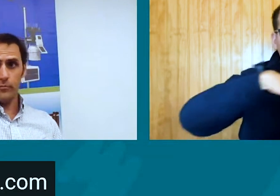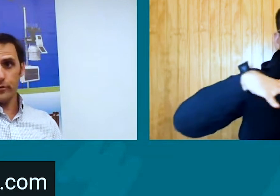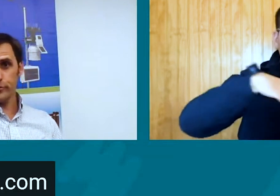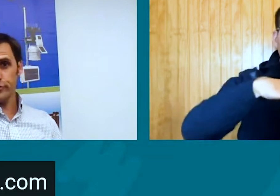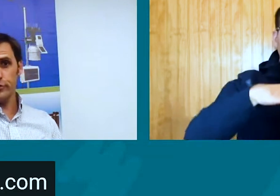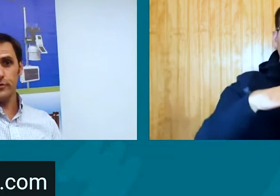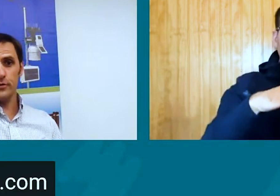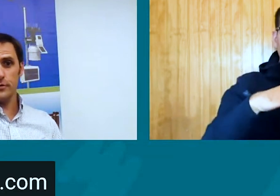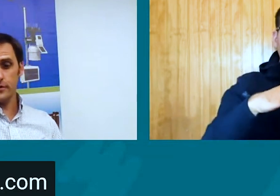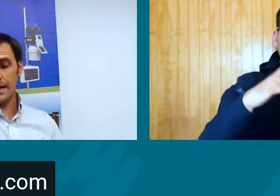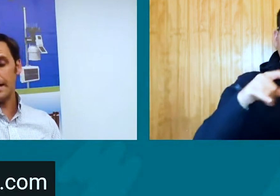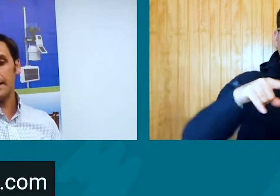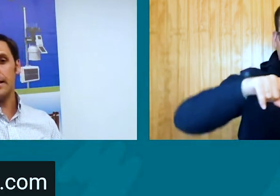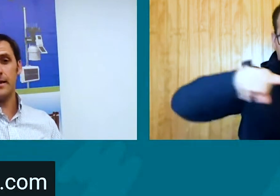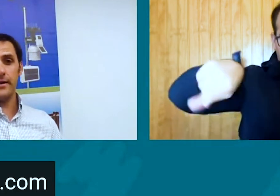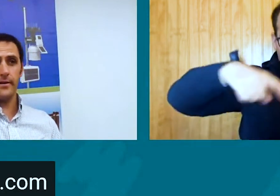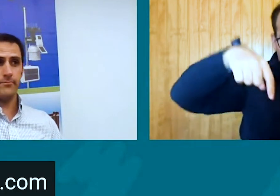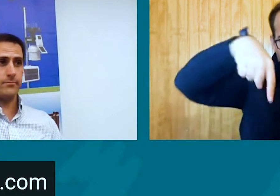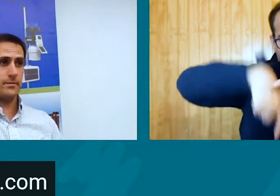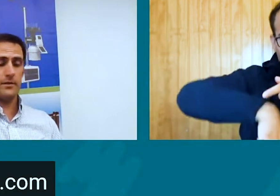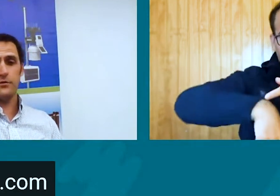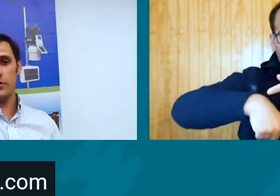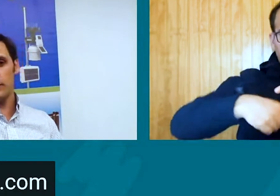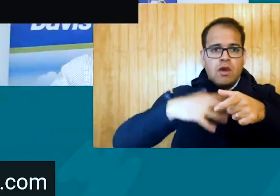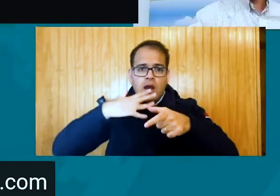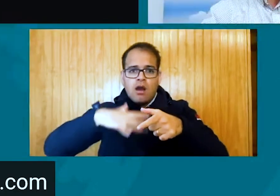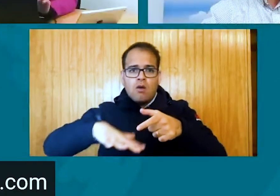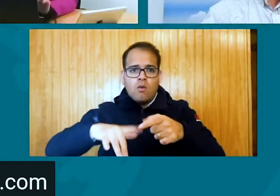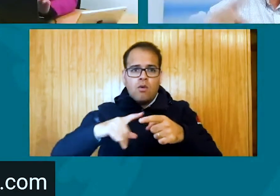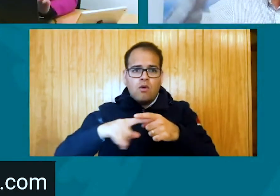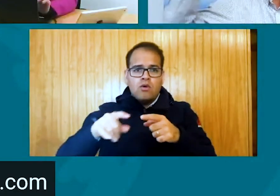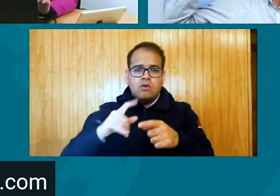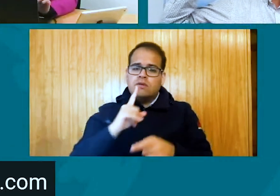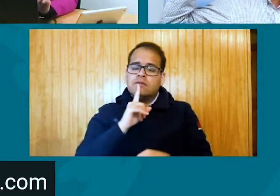Vemos los pozos, los tranques,